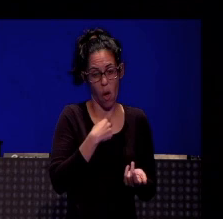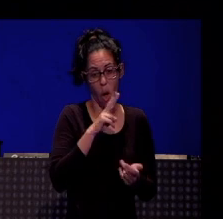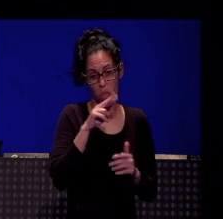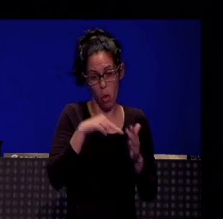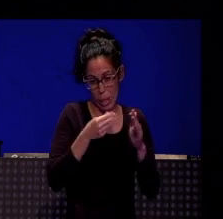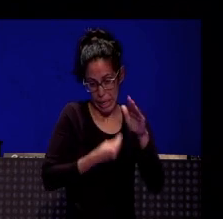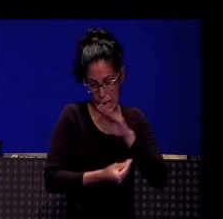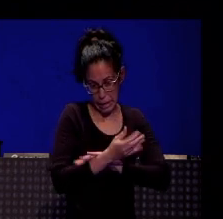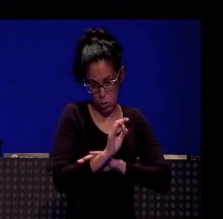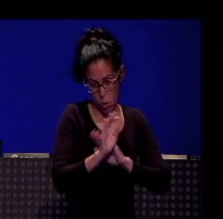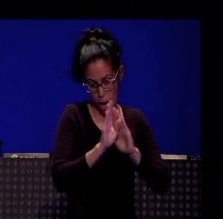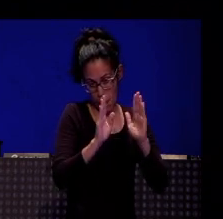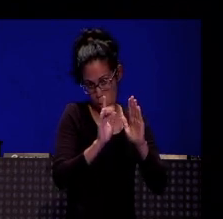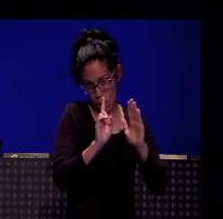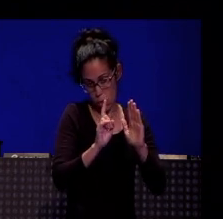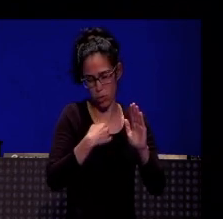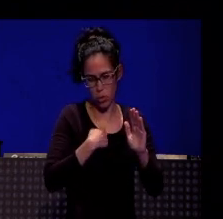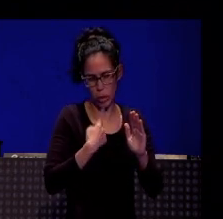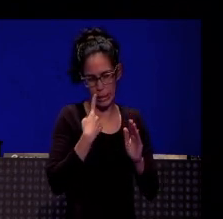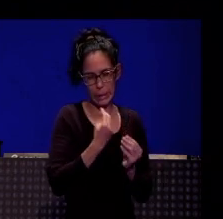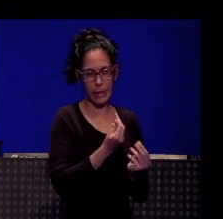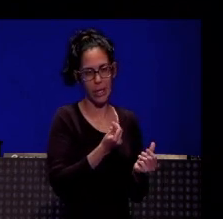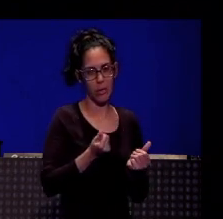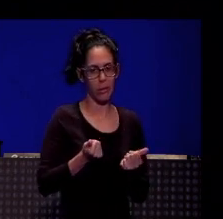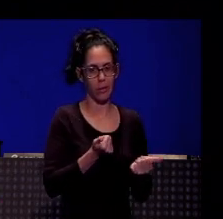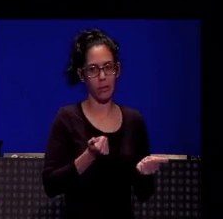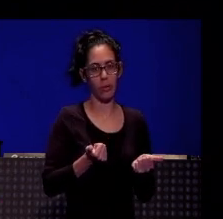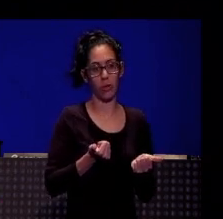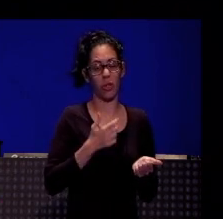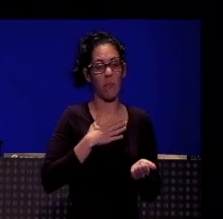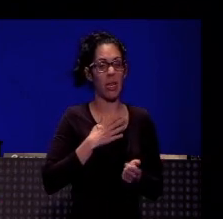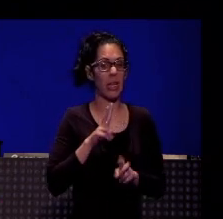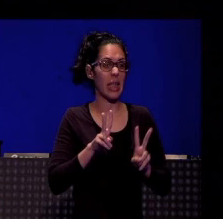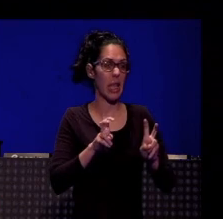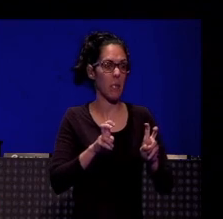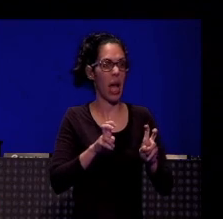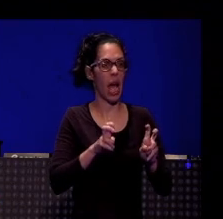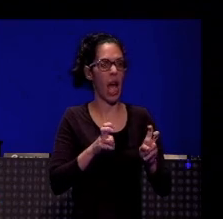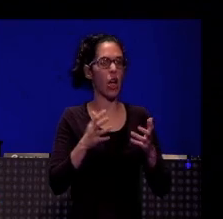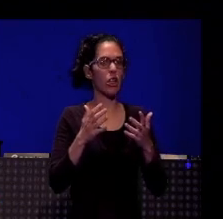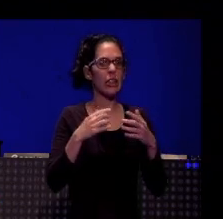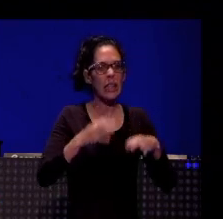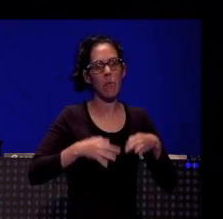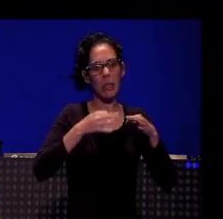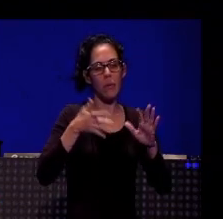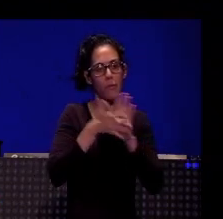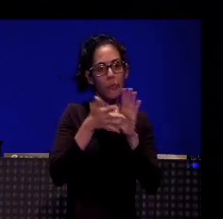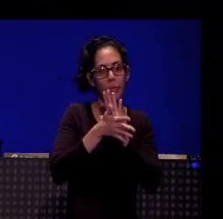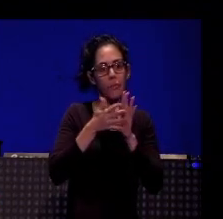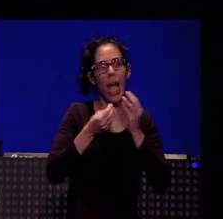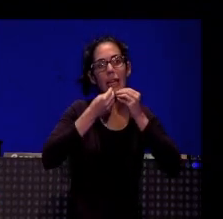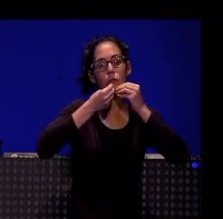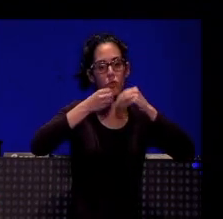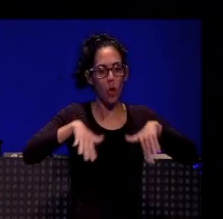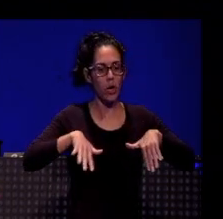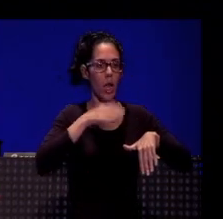y yo creo que eso también lo noto intento o sea a mí este rollo de estar todo el rato explicando haciendo los stories de guy porque está